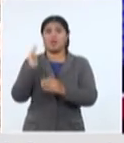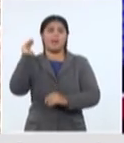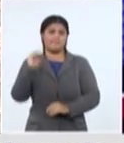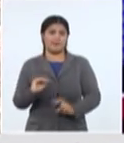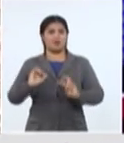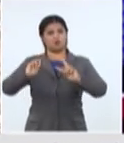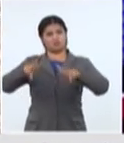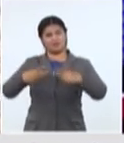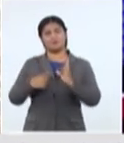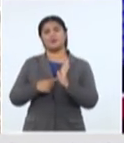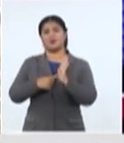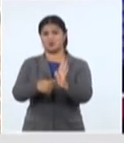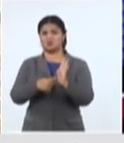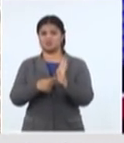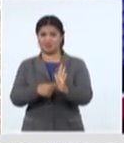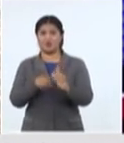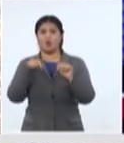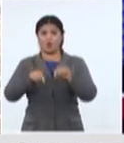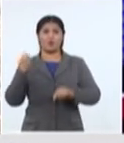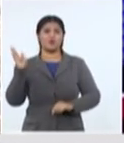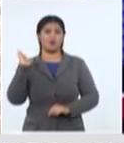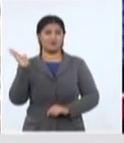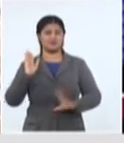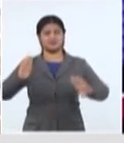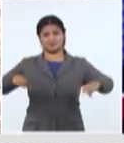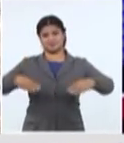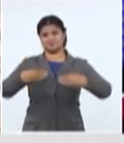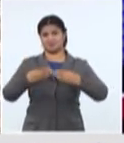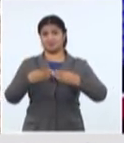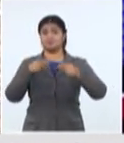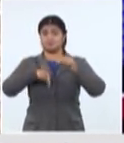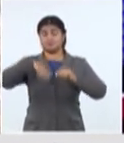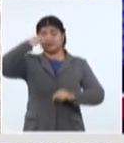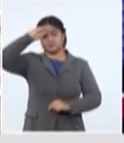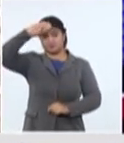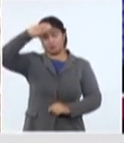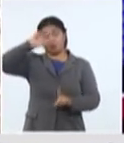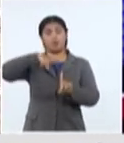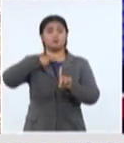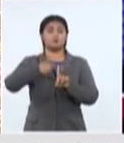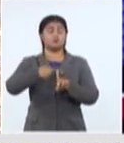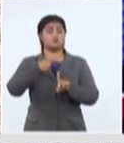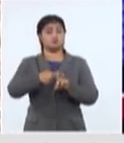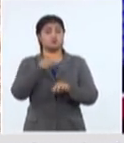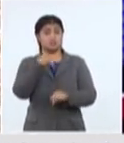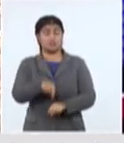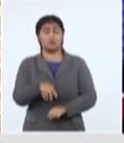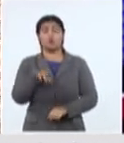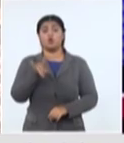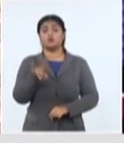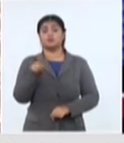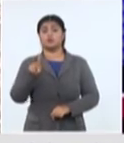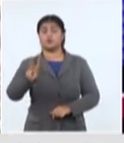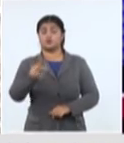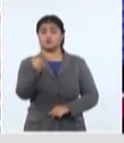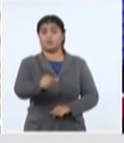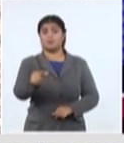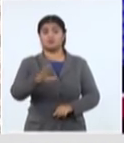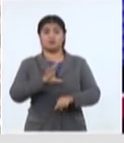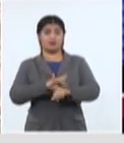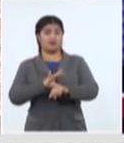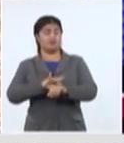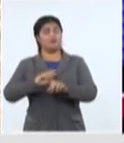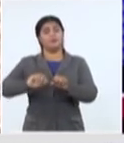Así ponemos punto final a nuestra emisión de hoy. Cuba confirmó en esta jornada 912 pacientes diagnosticados con